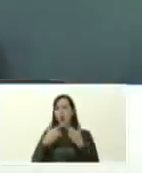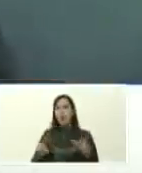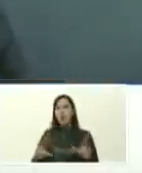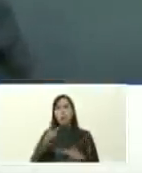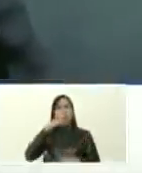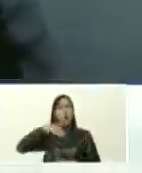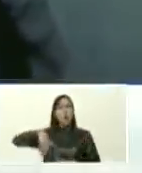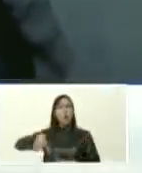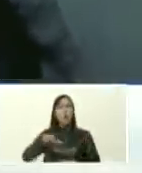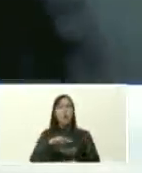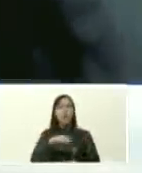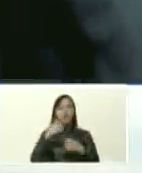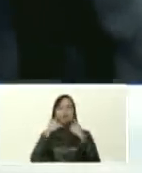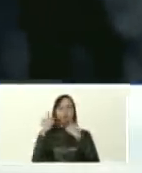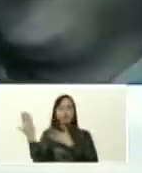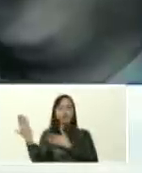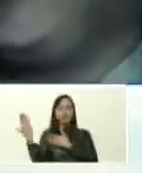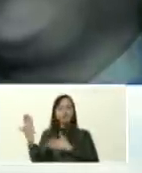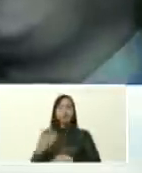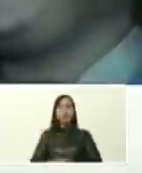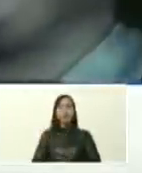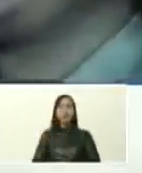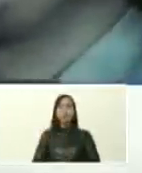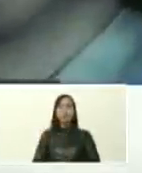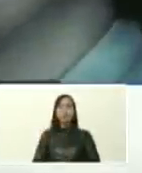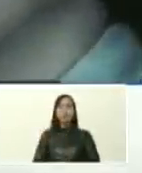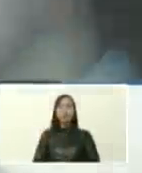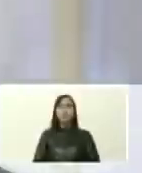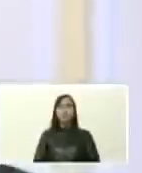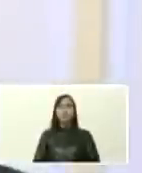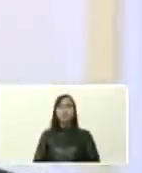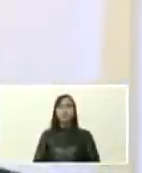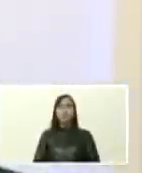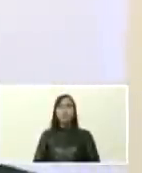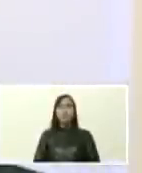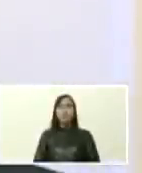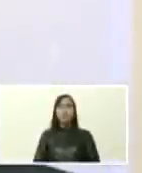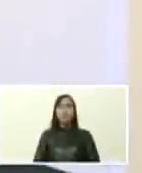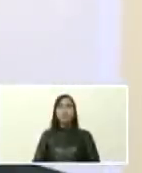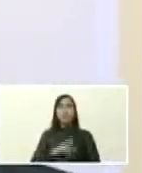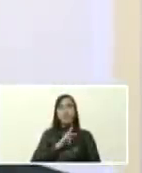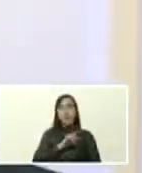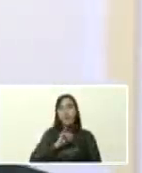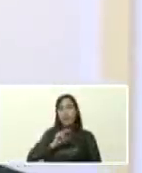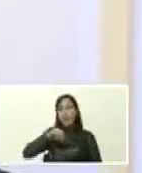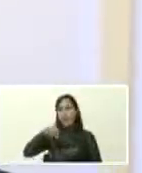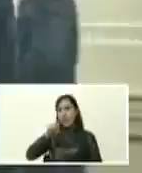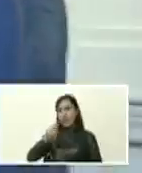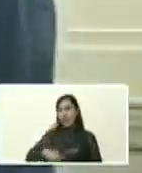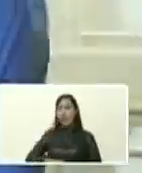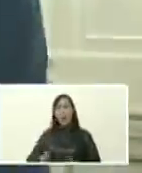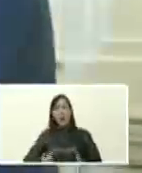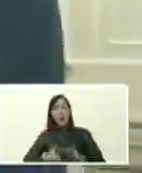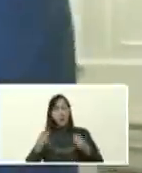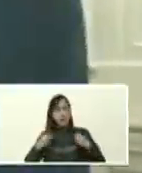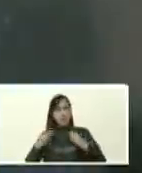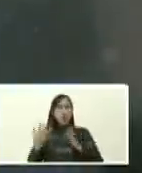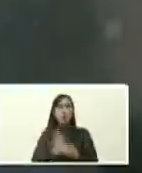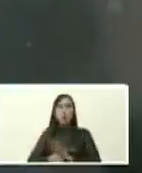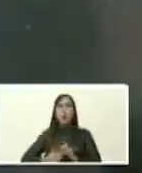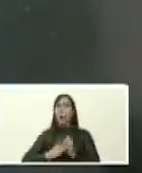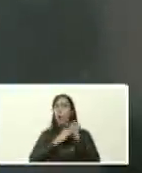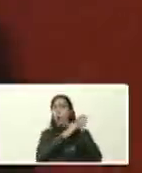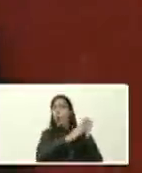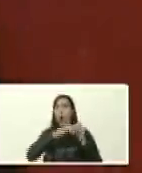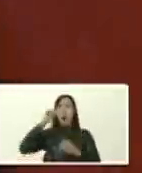pueblo. Adelante video, por favor. Néstor Kirchner vive y vivirá como un gran líder suramericano. Recuerdo